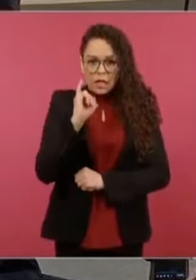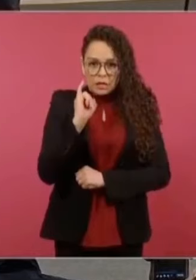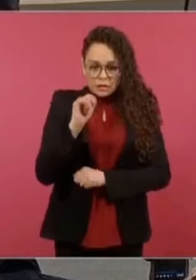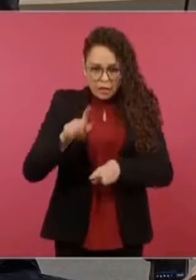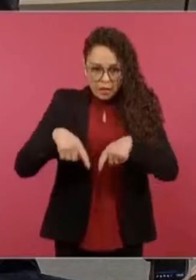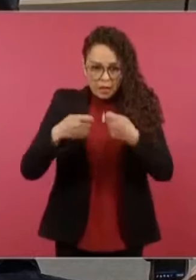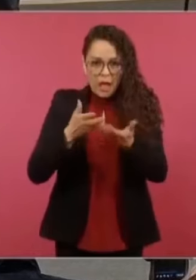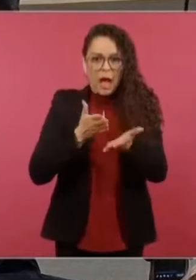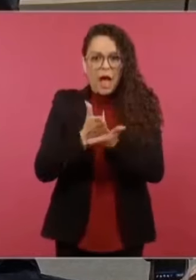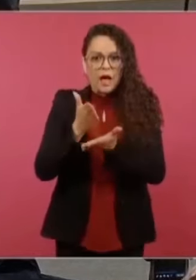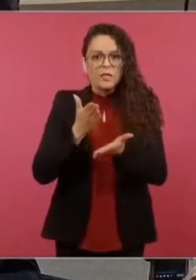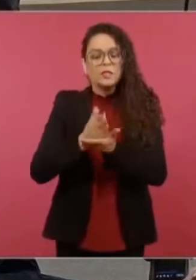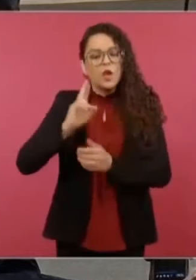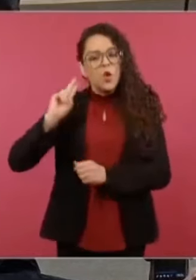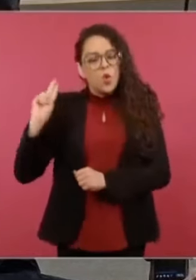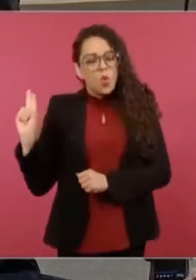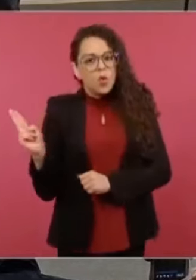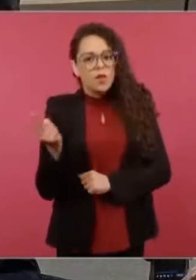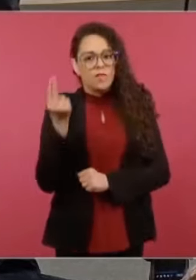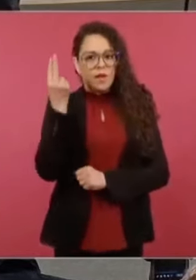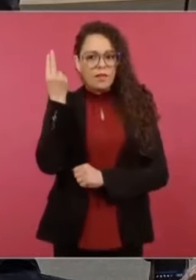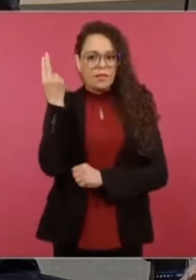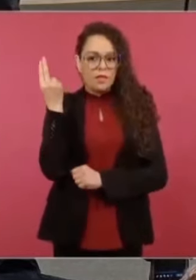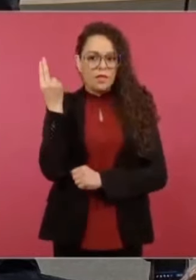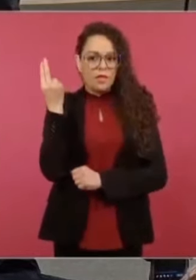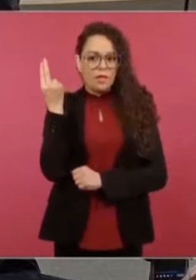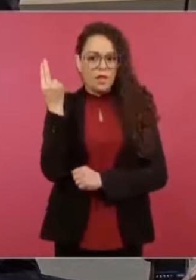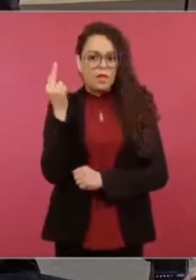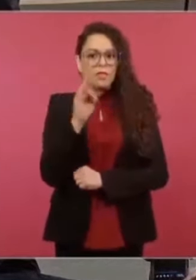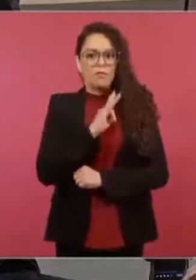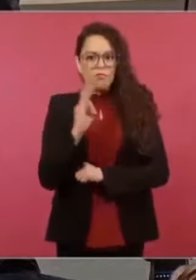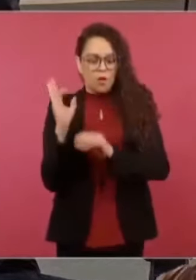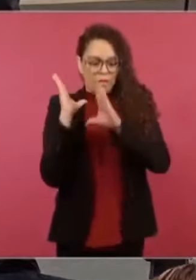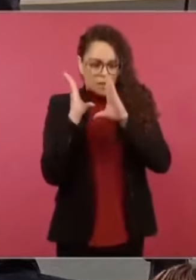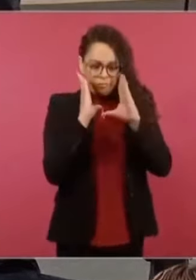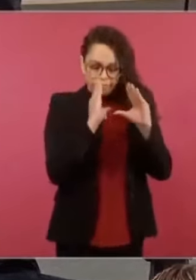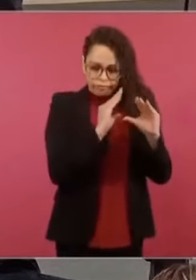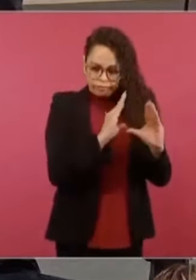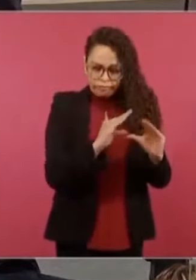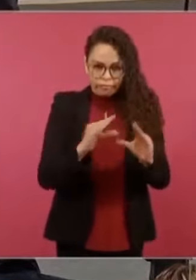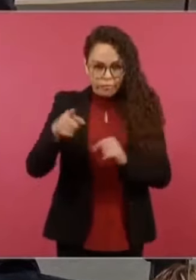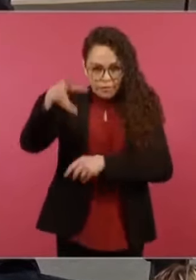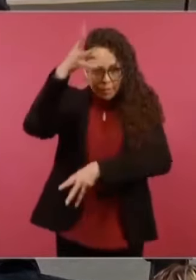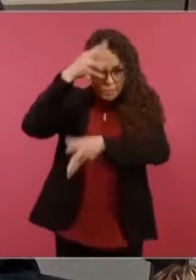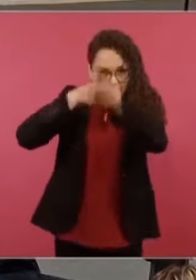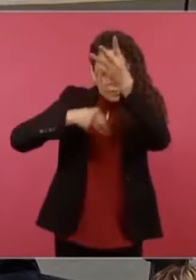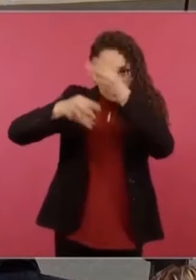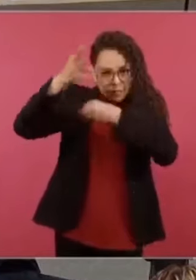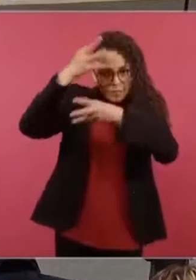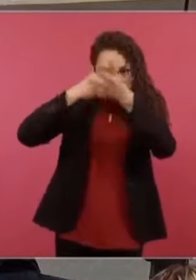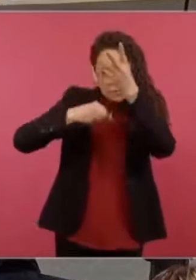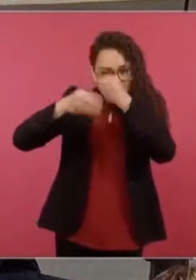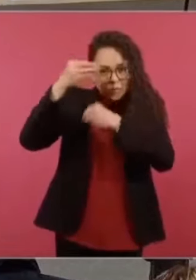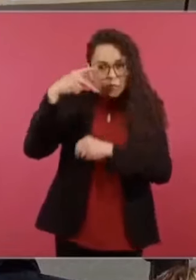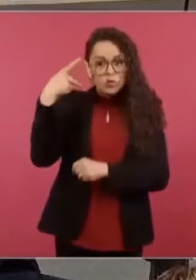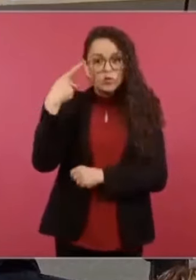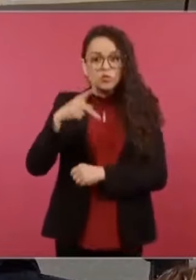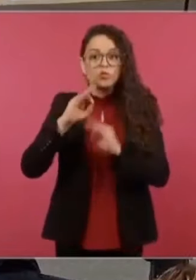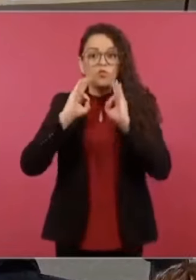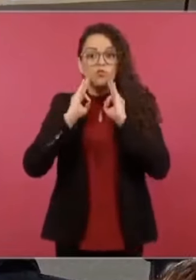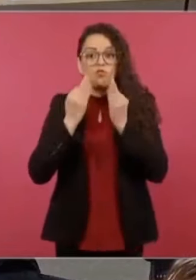y hacer el esfuerzo de educarlos en el modo de vida americano,